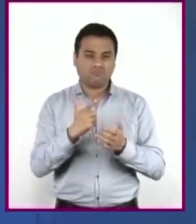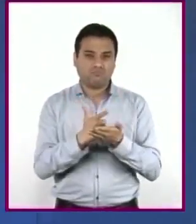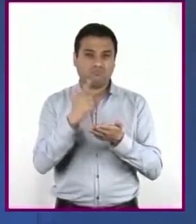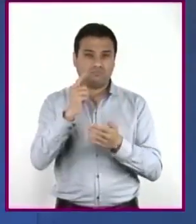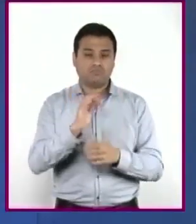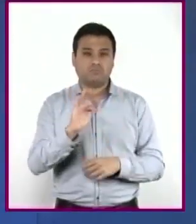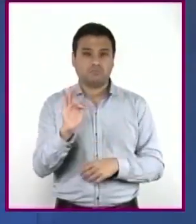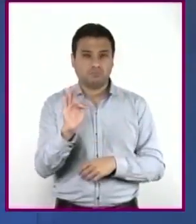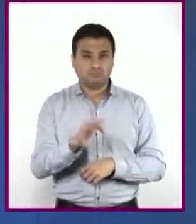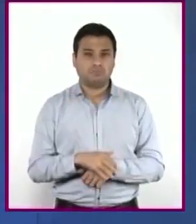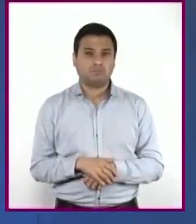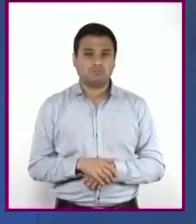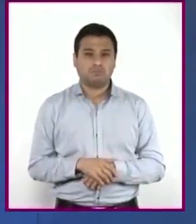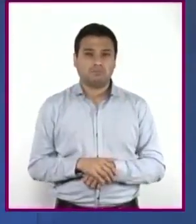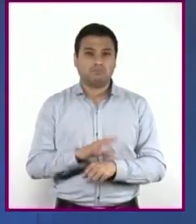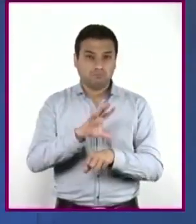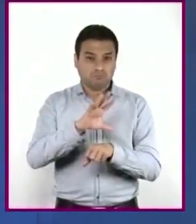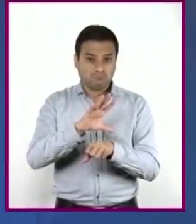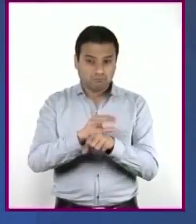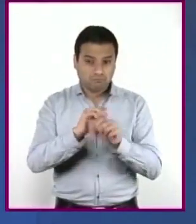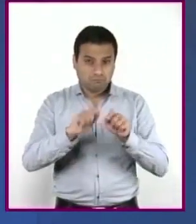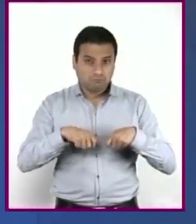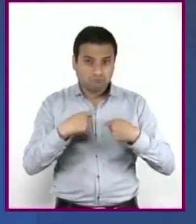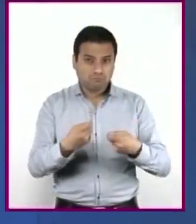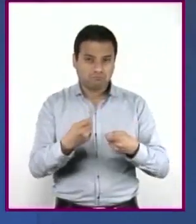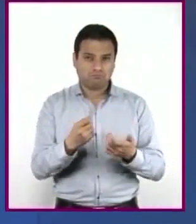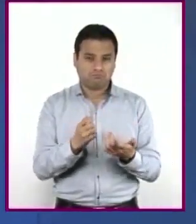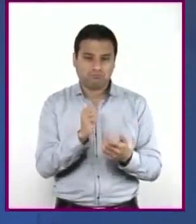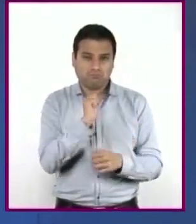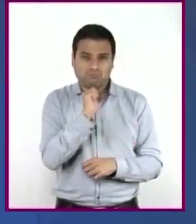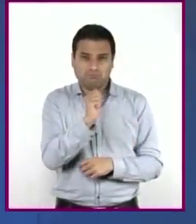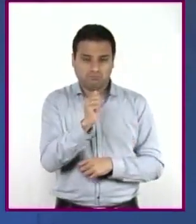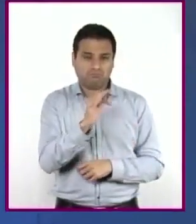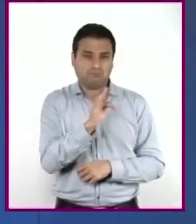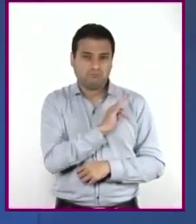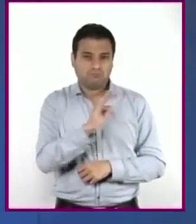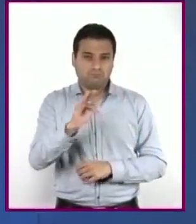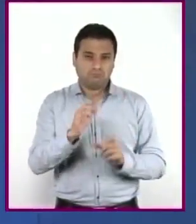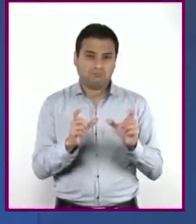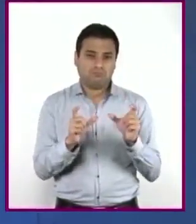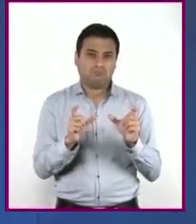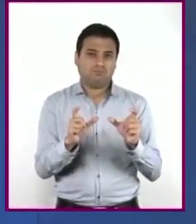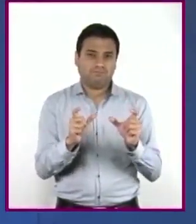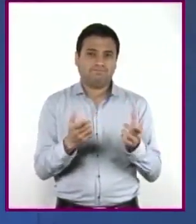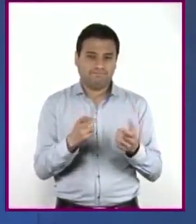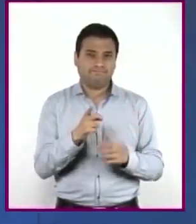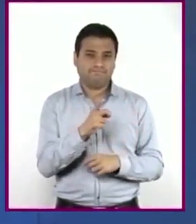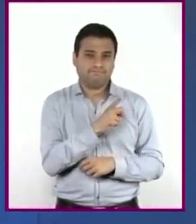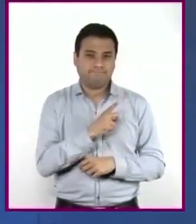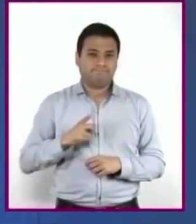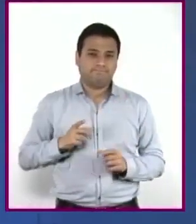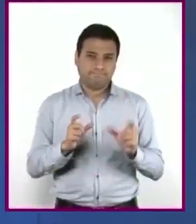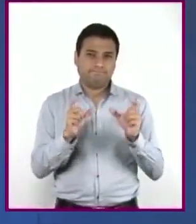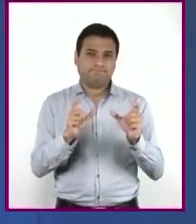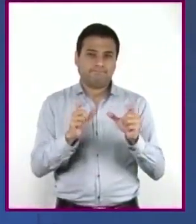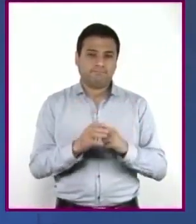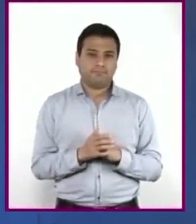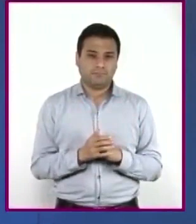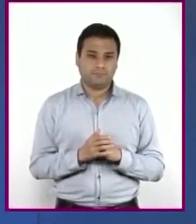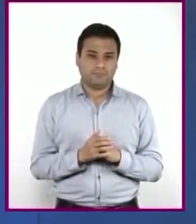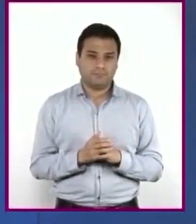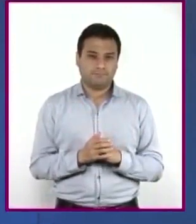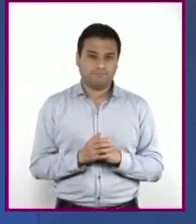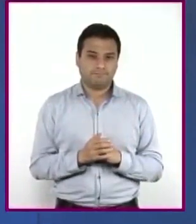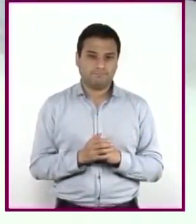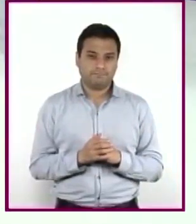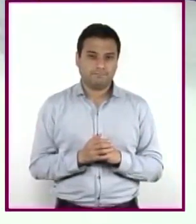decirte, ya no tienes permiso. Irlo regulando también depende, pero si pues ya no aprende, pues ya algo más